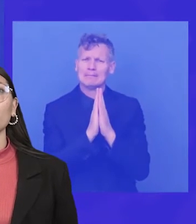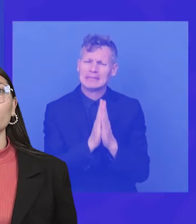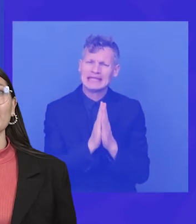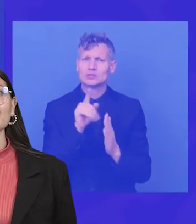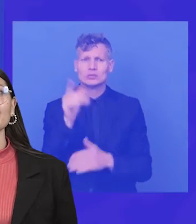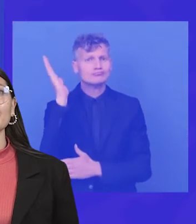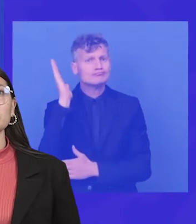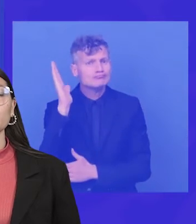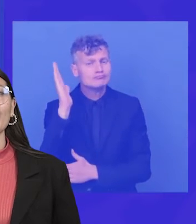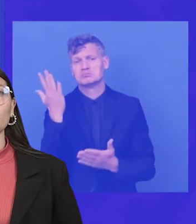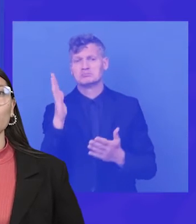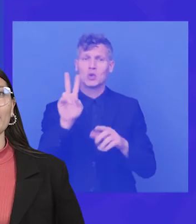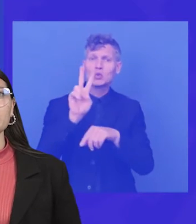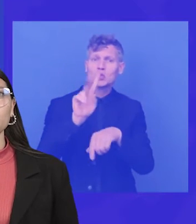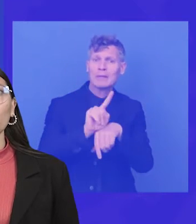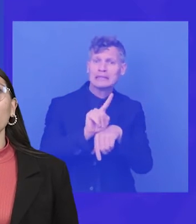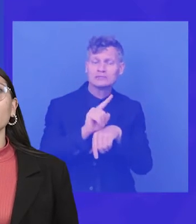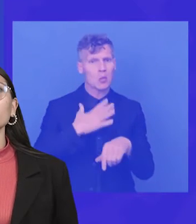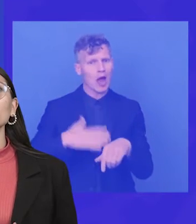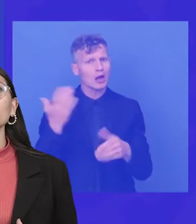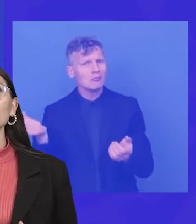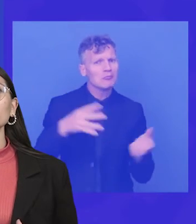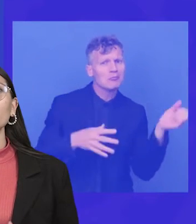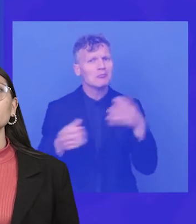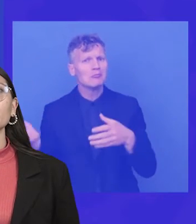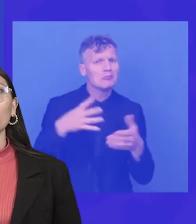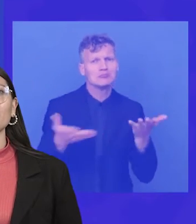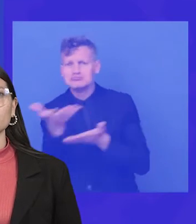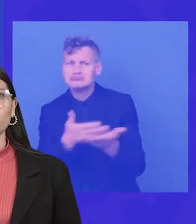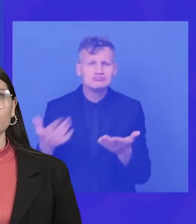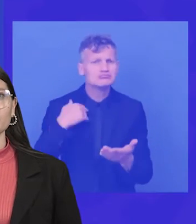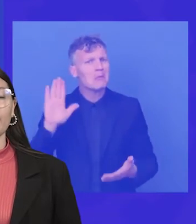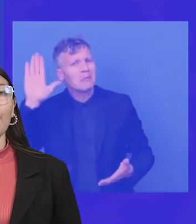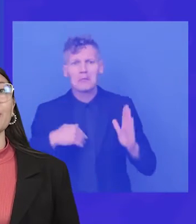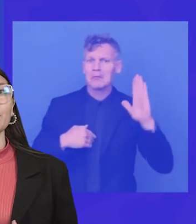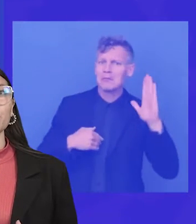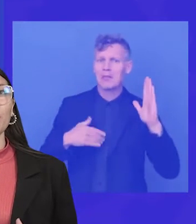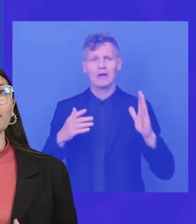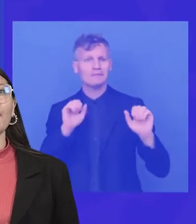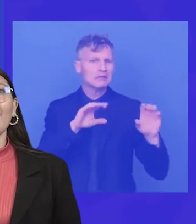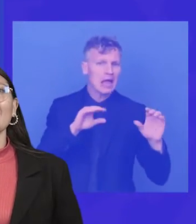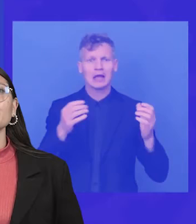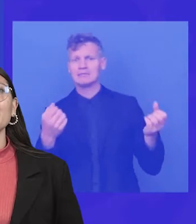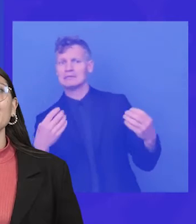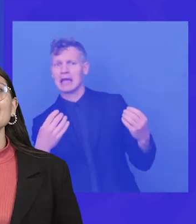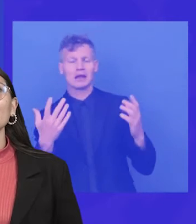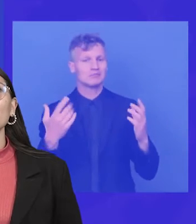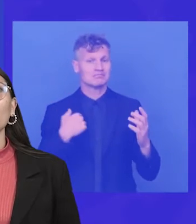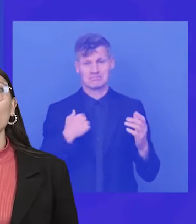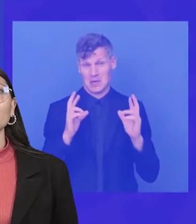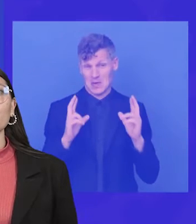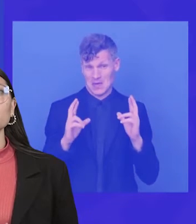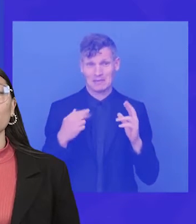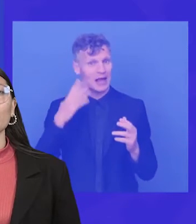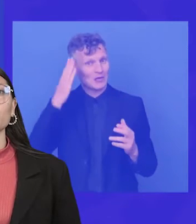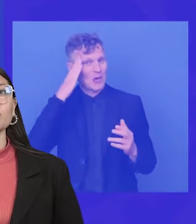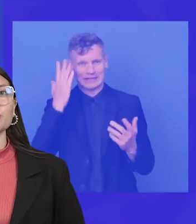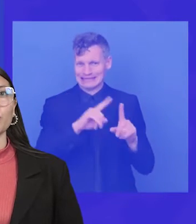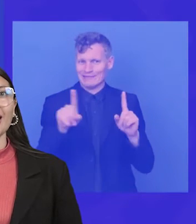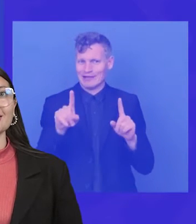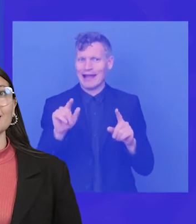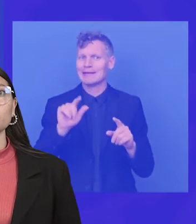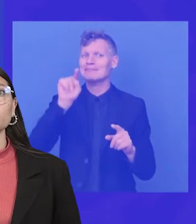durante la Conferencia Internacional del Organismo incluye dos tipos de recomendaciones. En primer lugar, las medidas que deben adoptar los